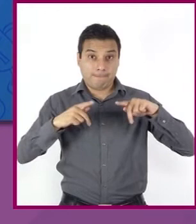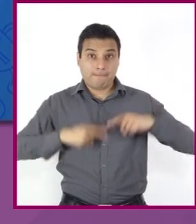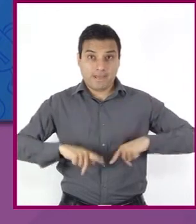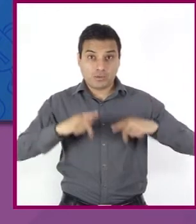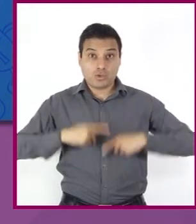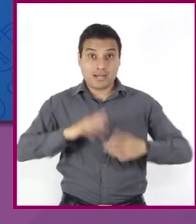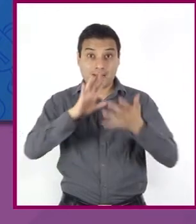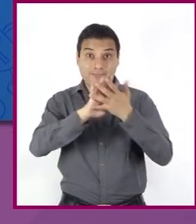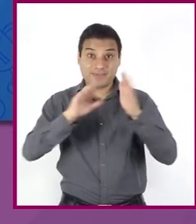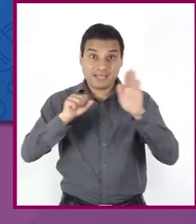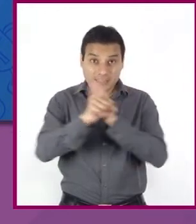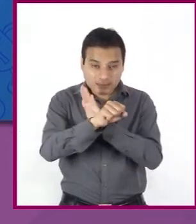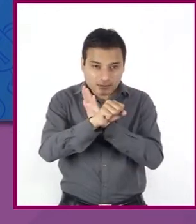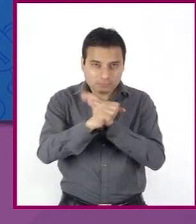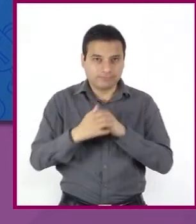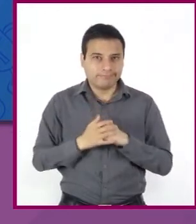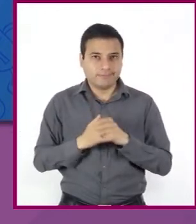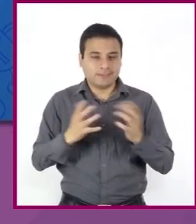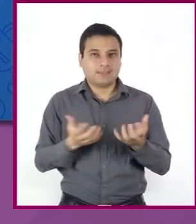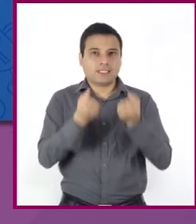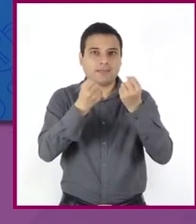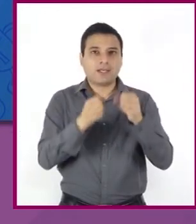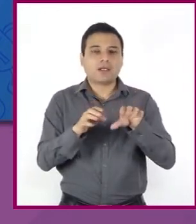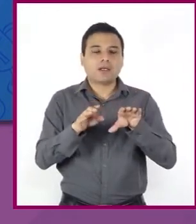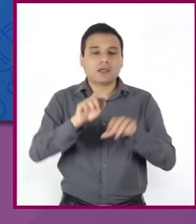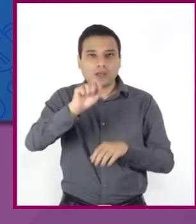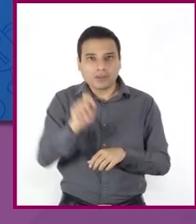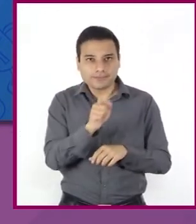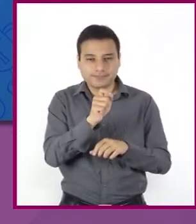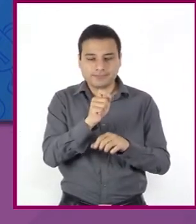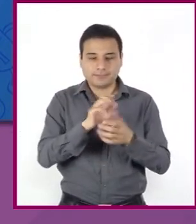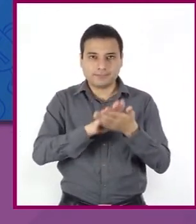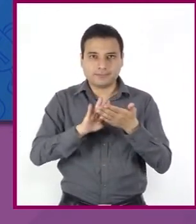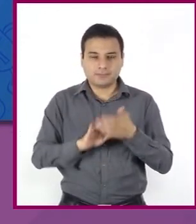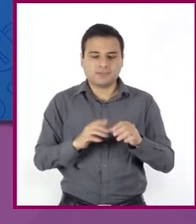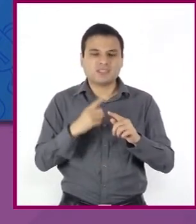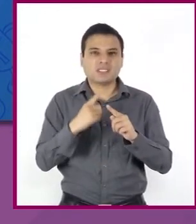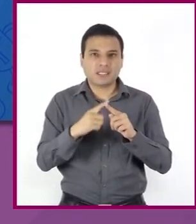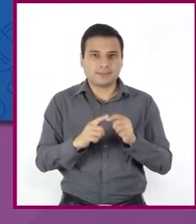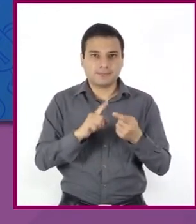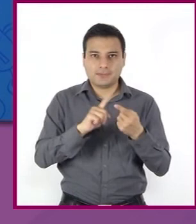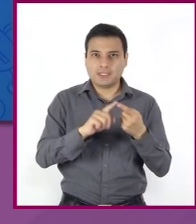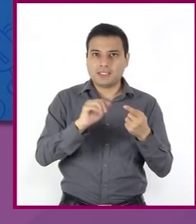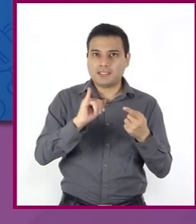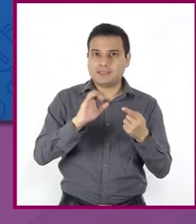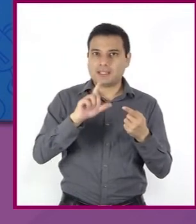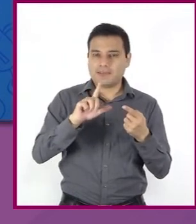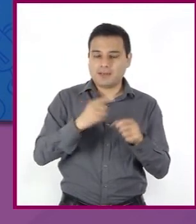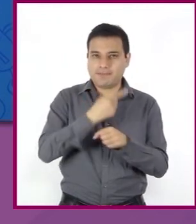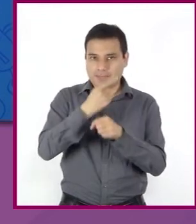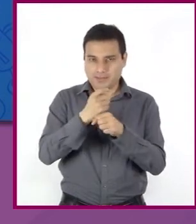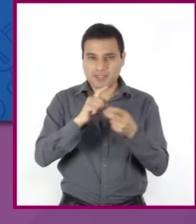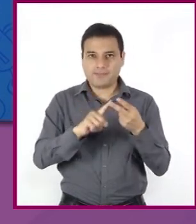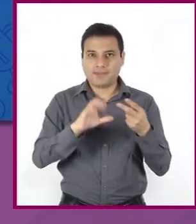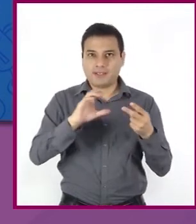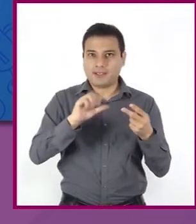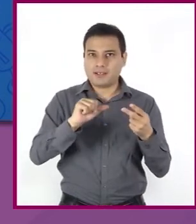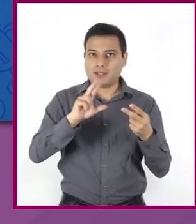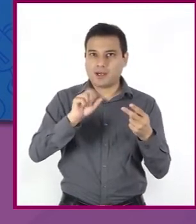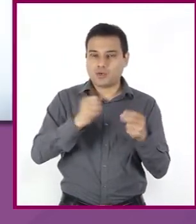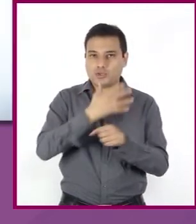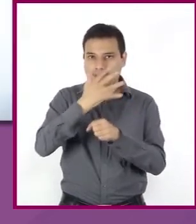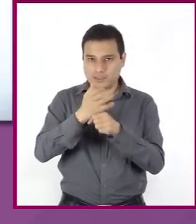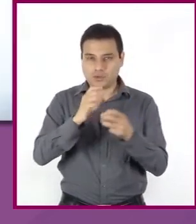el lugar de la coma? A. Isabel I. B. Carlos V. C.